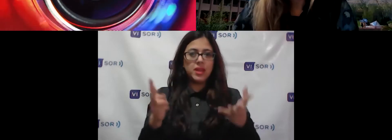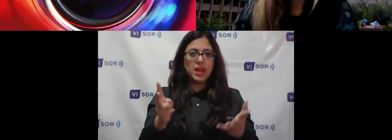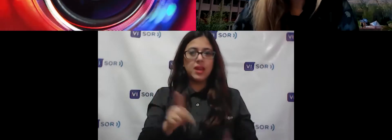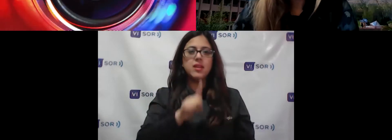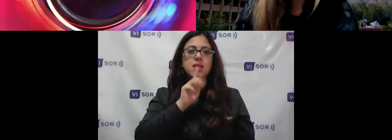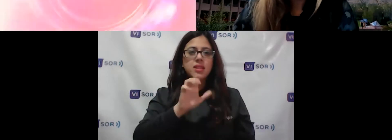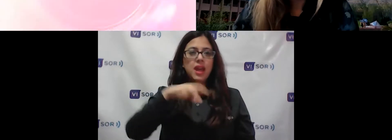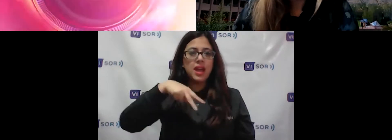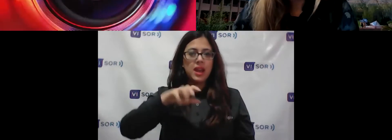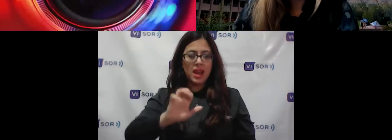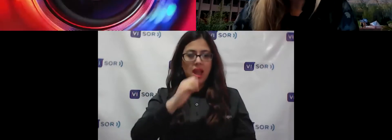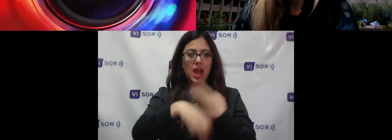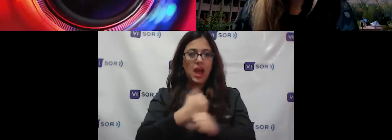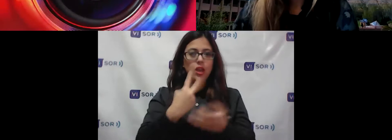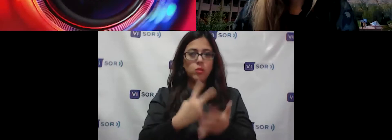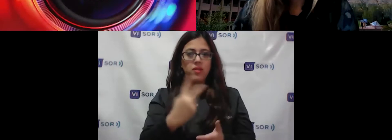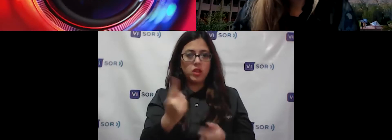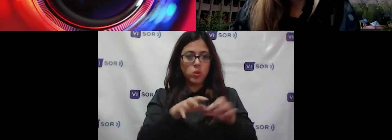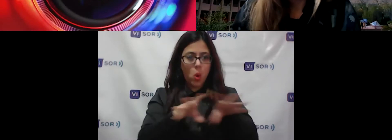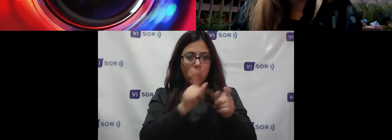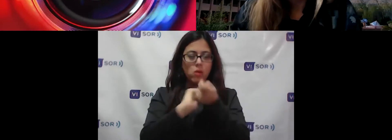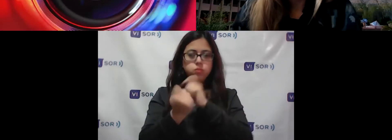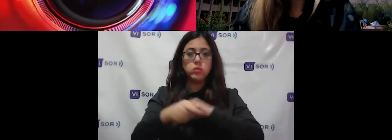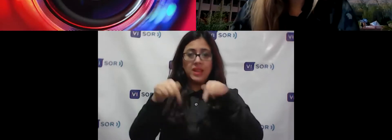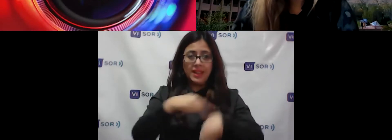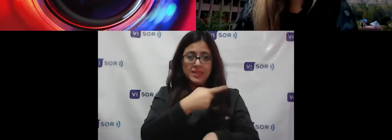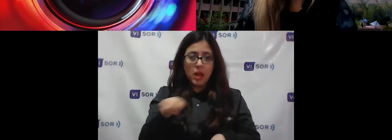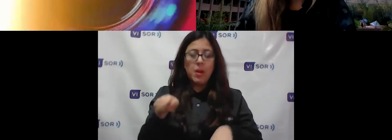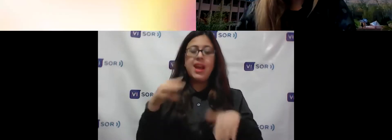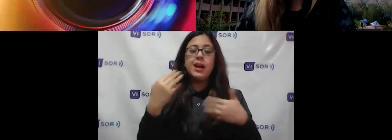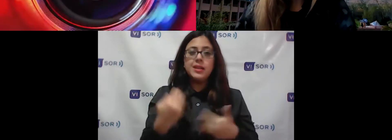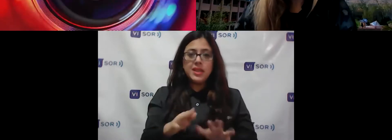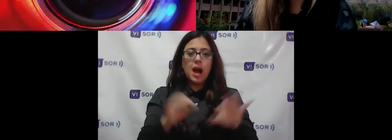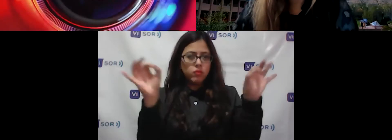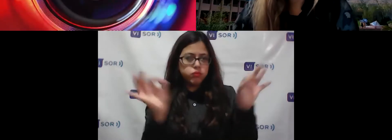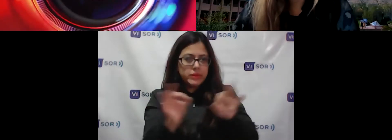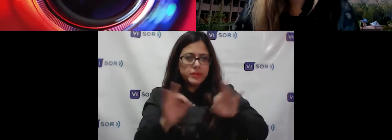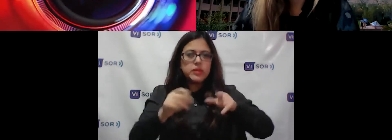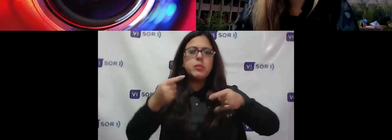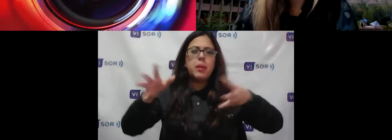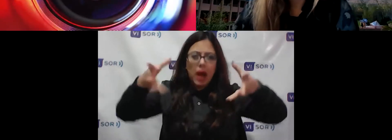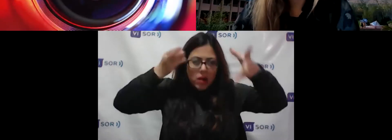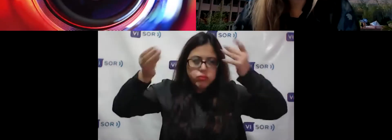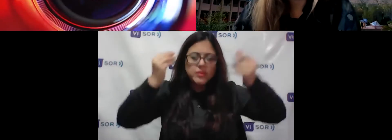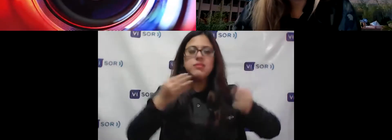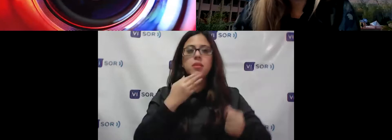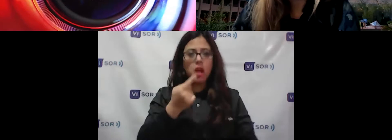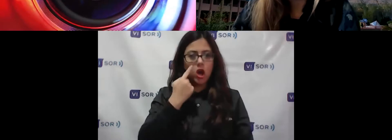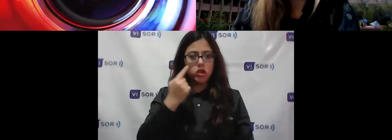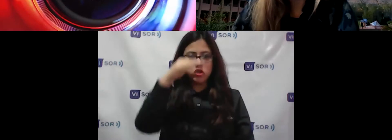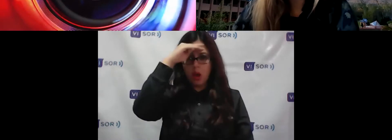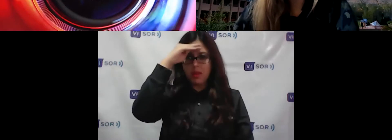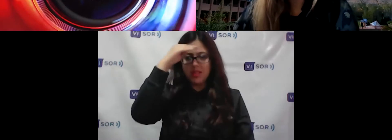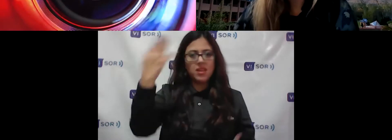durante esta semana hemos actualizado conocimientos y además hemos conocido experiencias a través de las